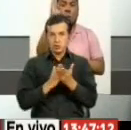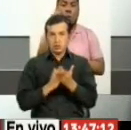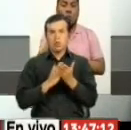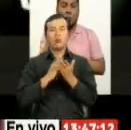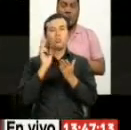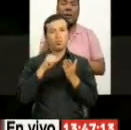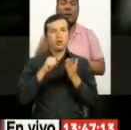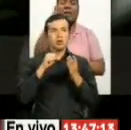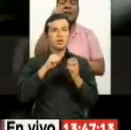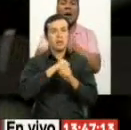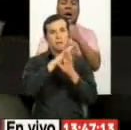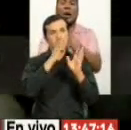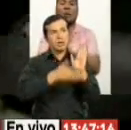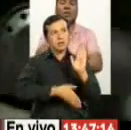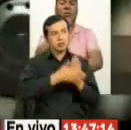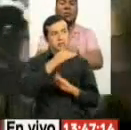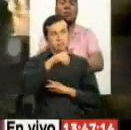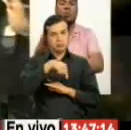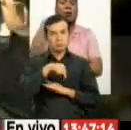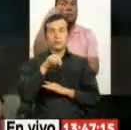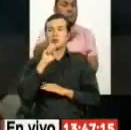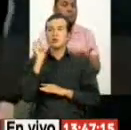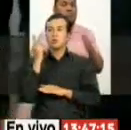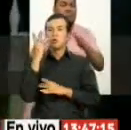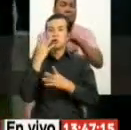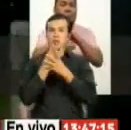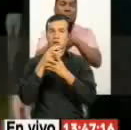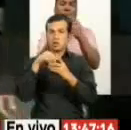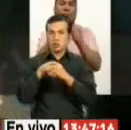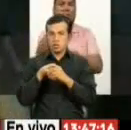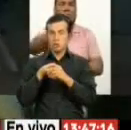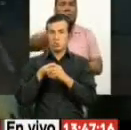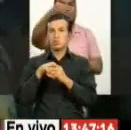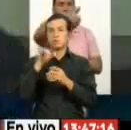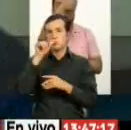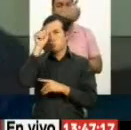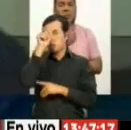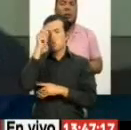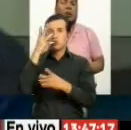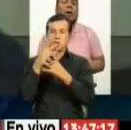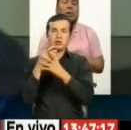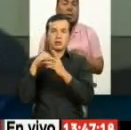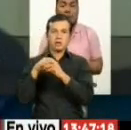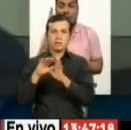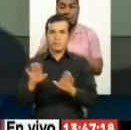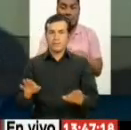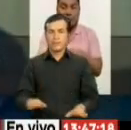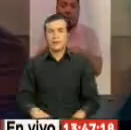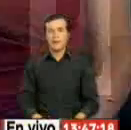salidas diurnas autorizadas y la segunda con arresto domiciliario durante los fines de semana